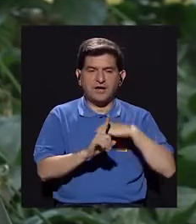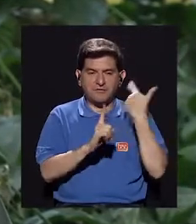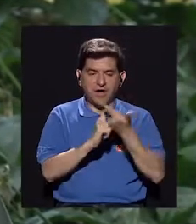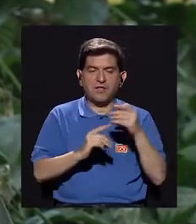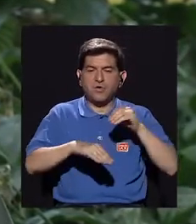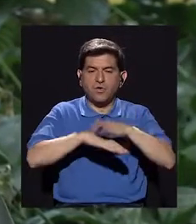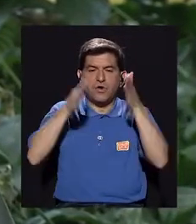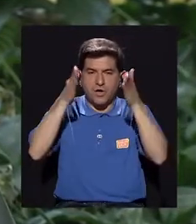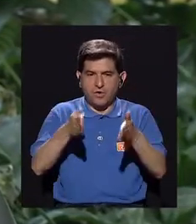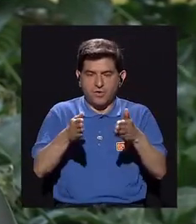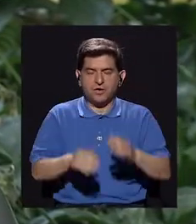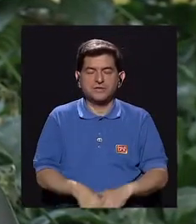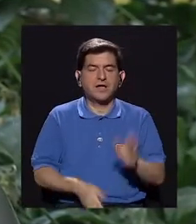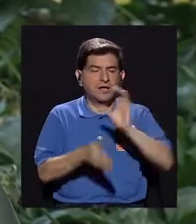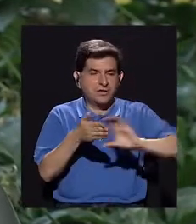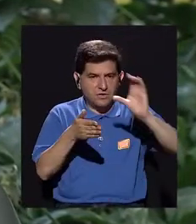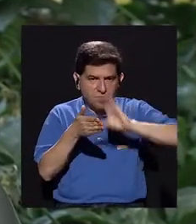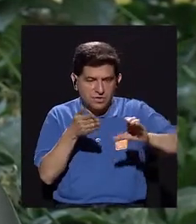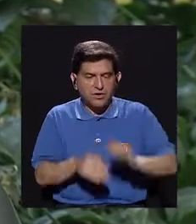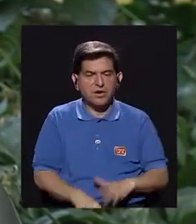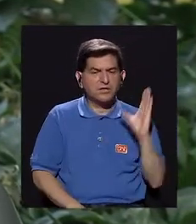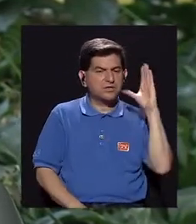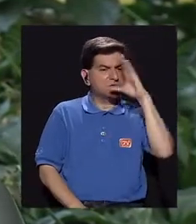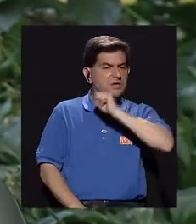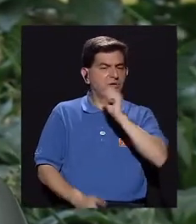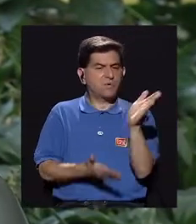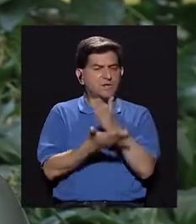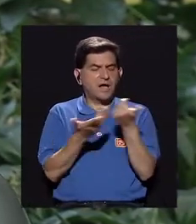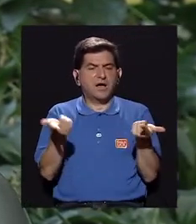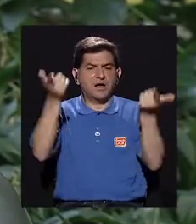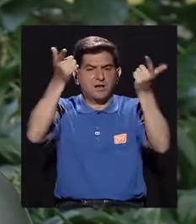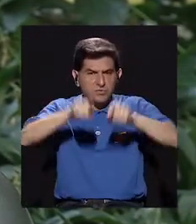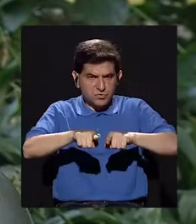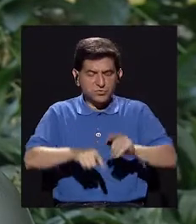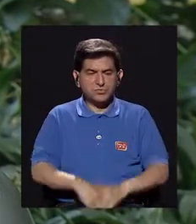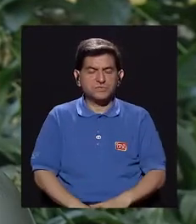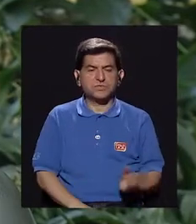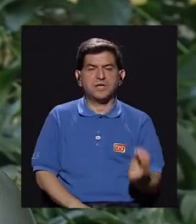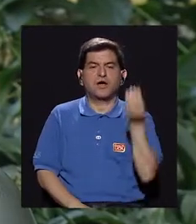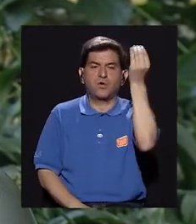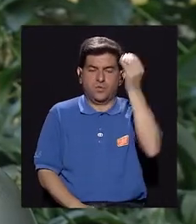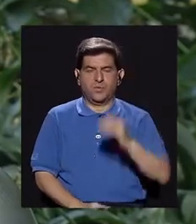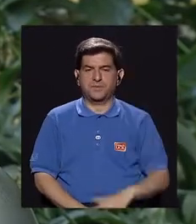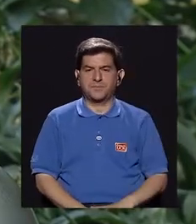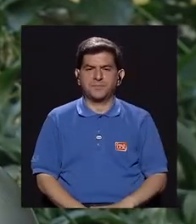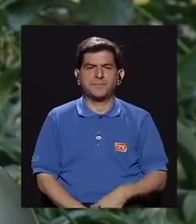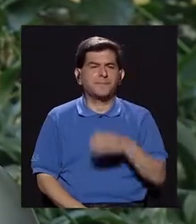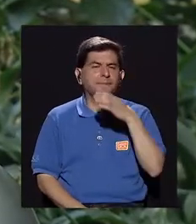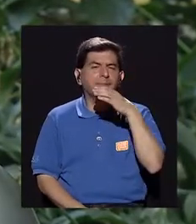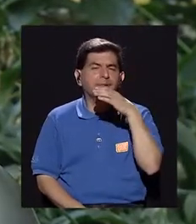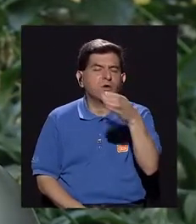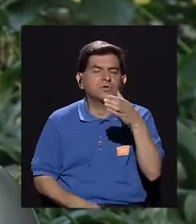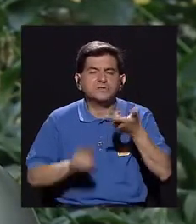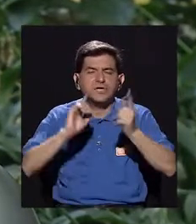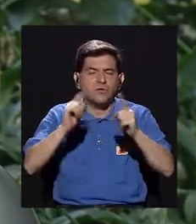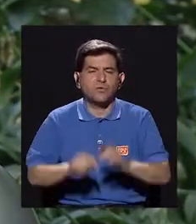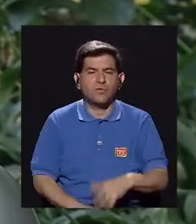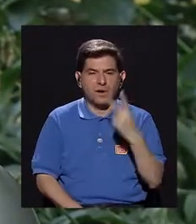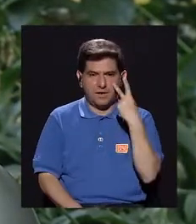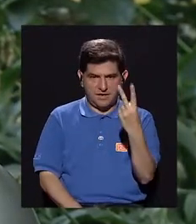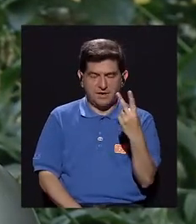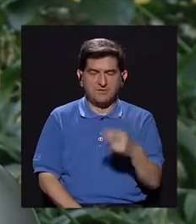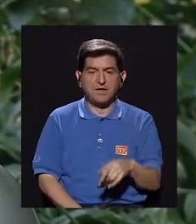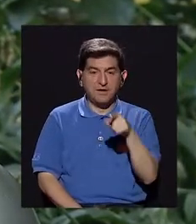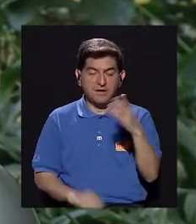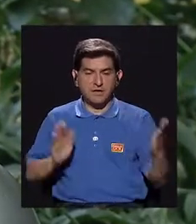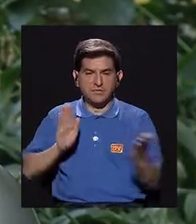está, la orientadora, ¿verdad?, en el colegio y demás, quienes se percatan de que algo está ocurriéndole a este joven. ¿Qué consejos para ellos que nos